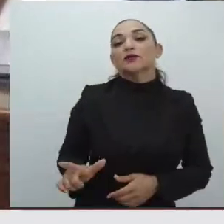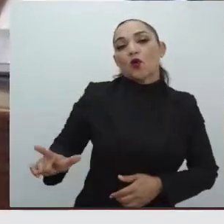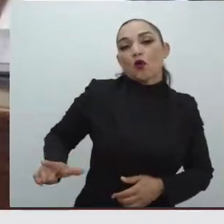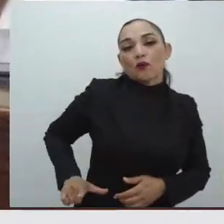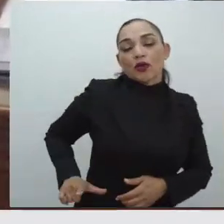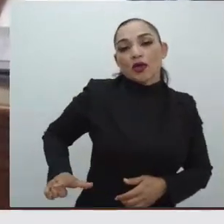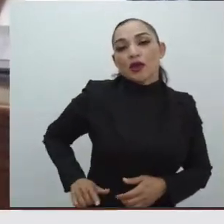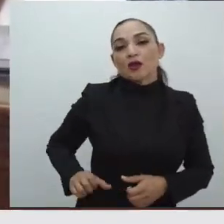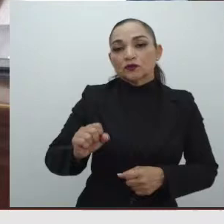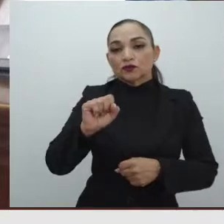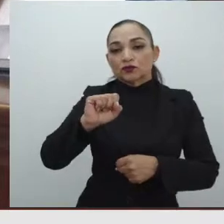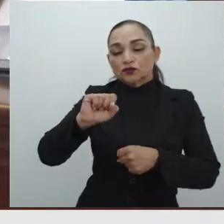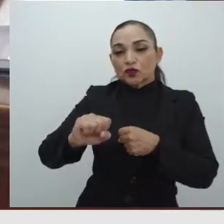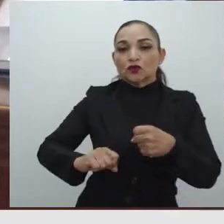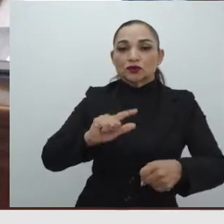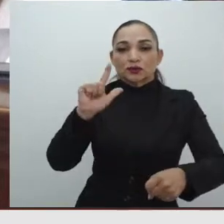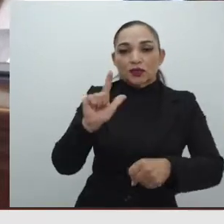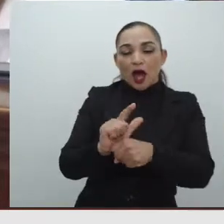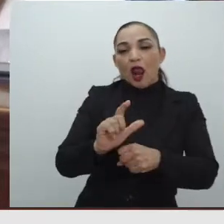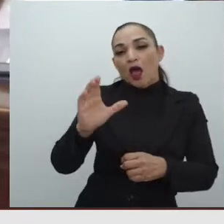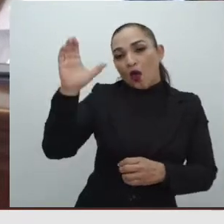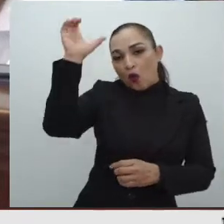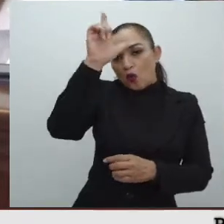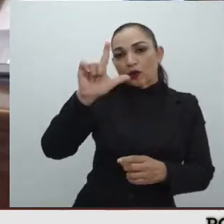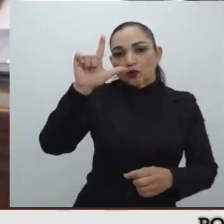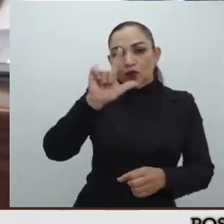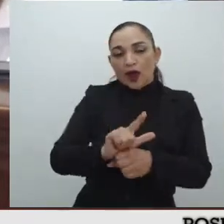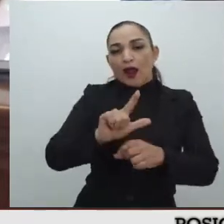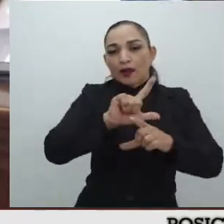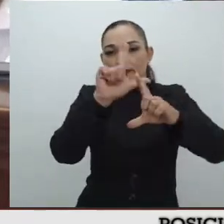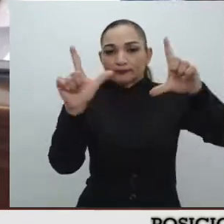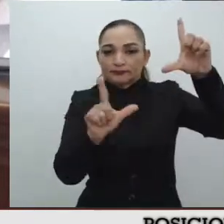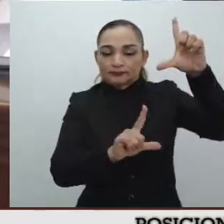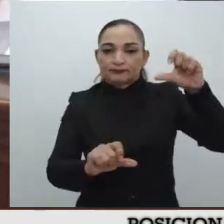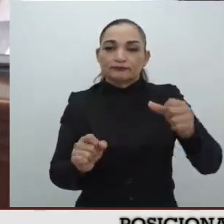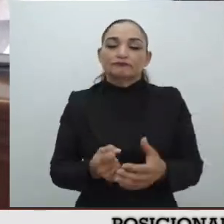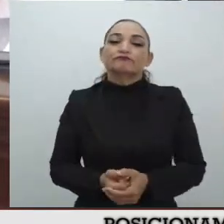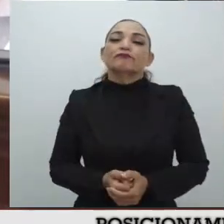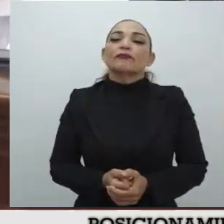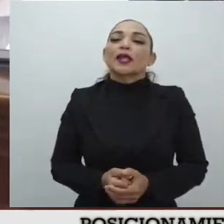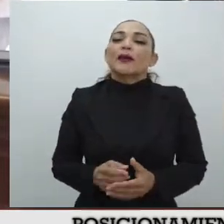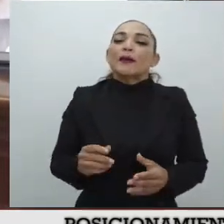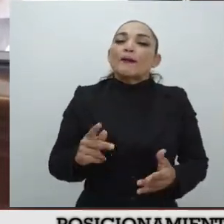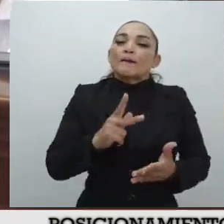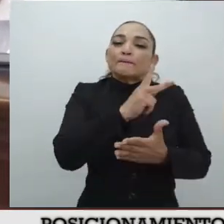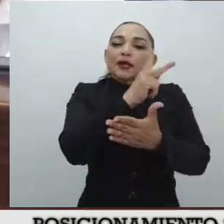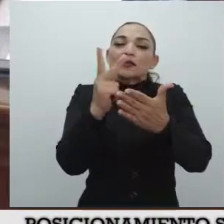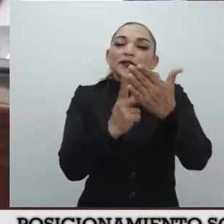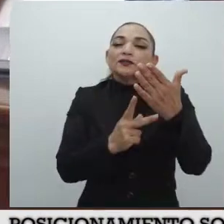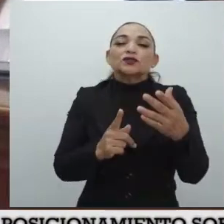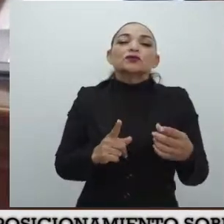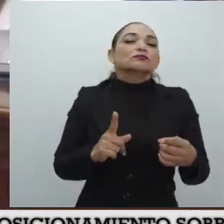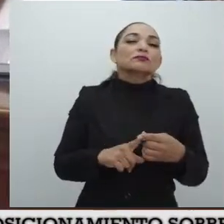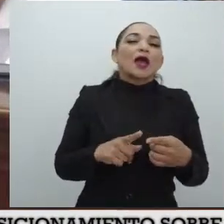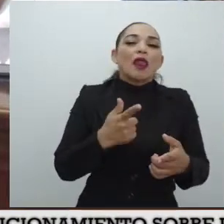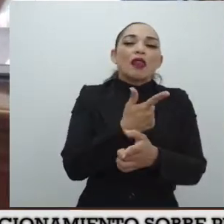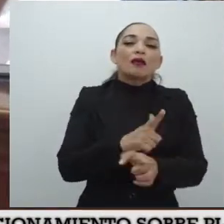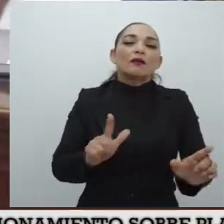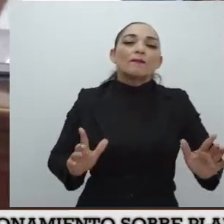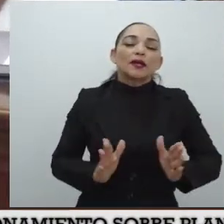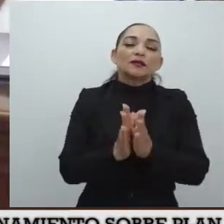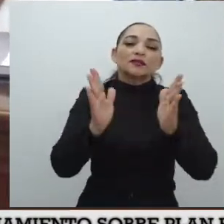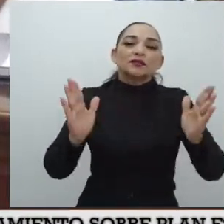cultural de la nación. La planeación será democrática y